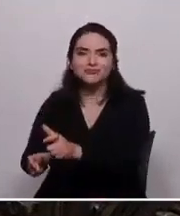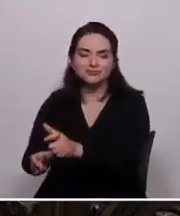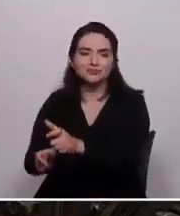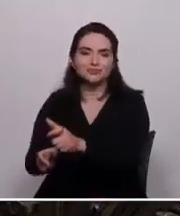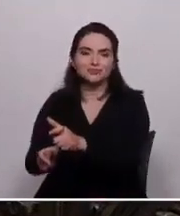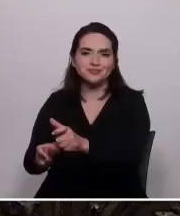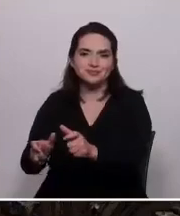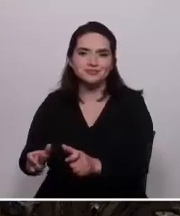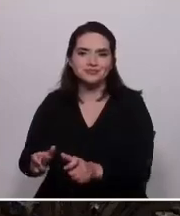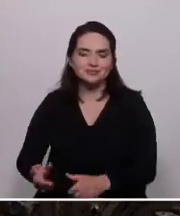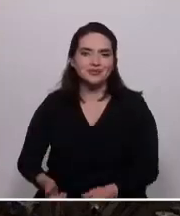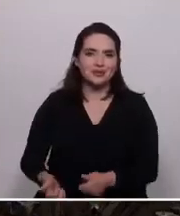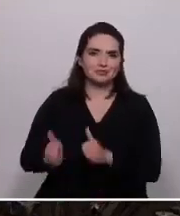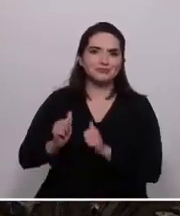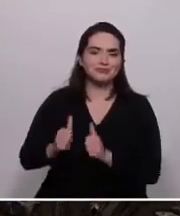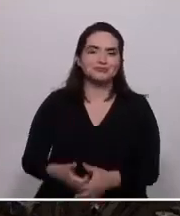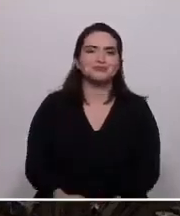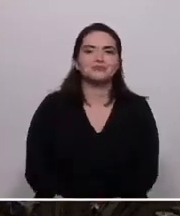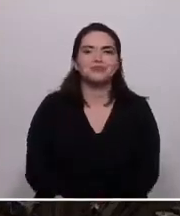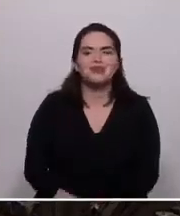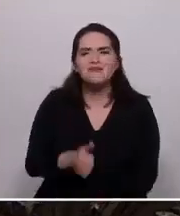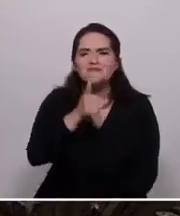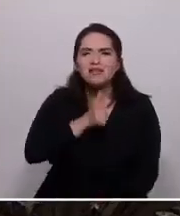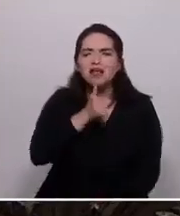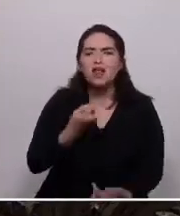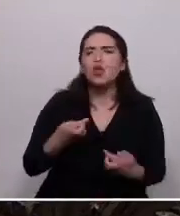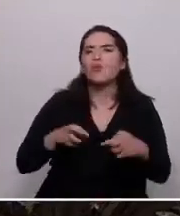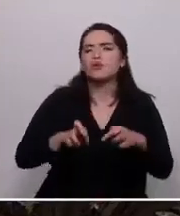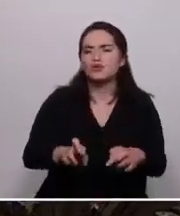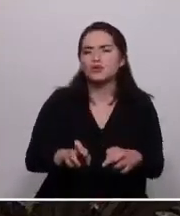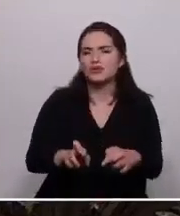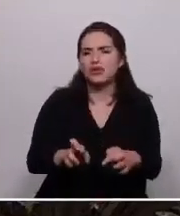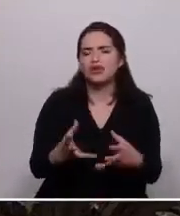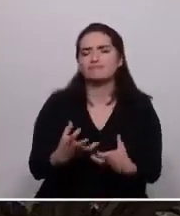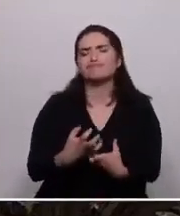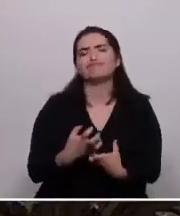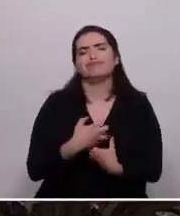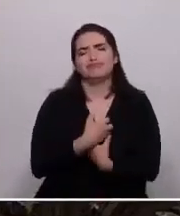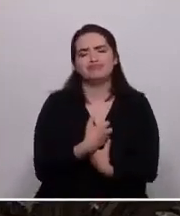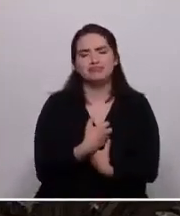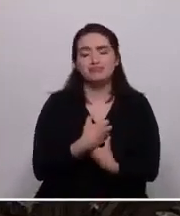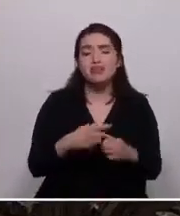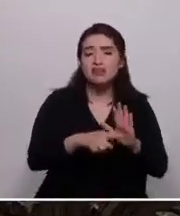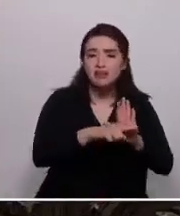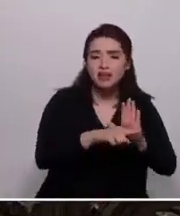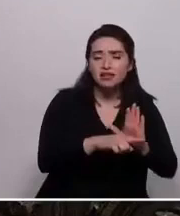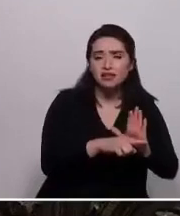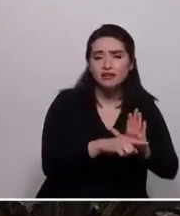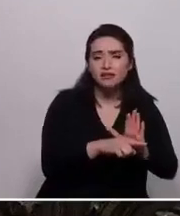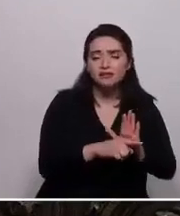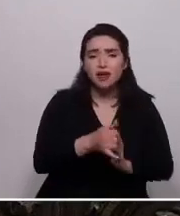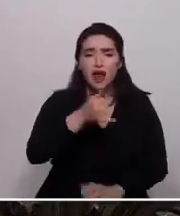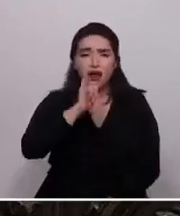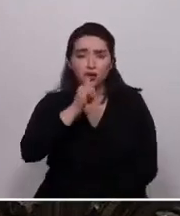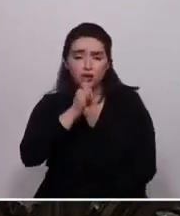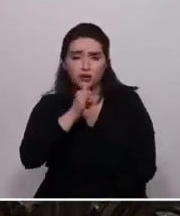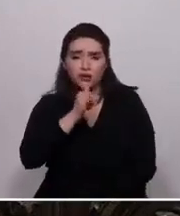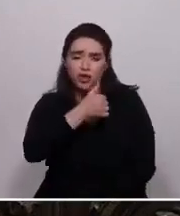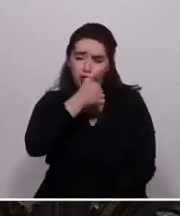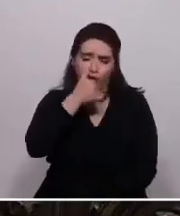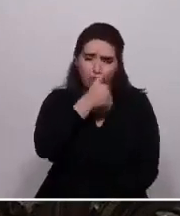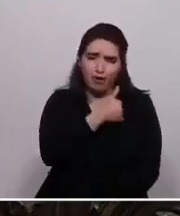El aislamiento y la falta de oportunidades acarrea frustración, pesimismo, consumo de alcohol, consumo de